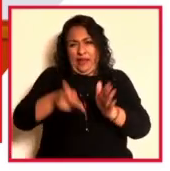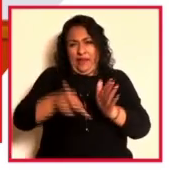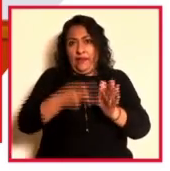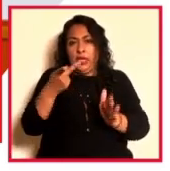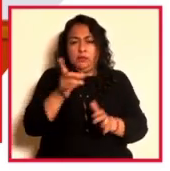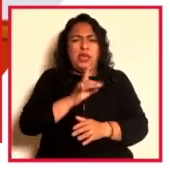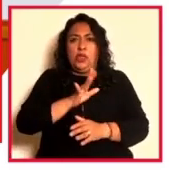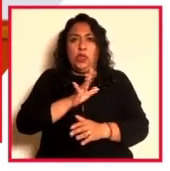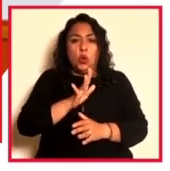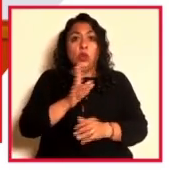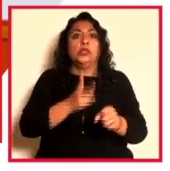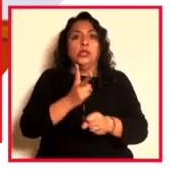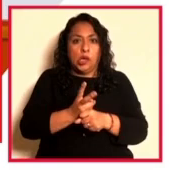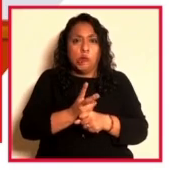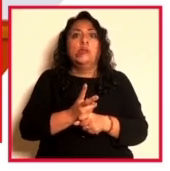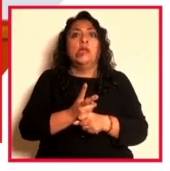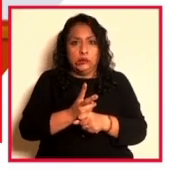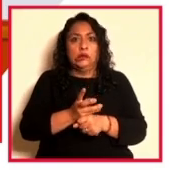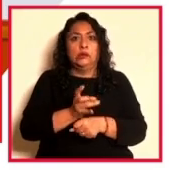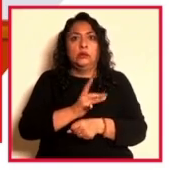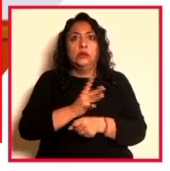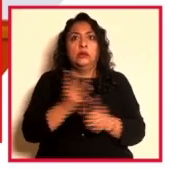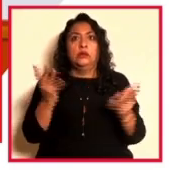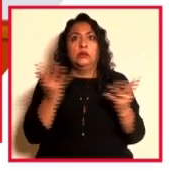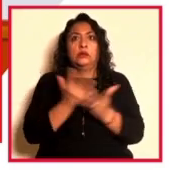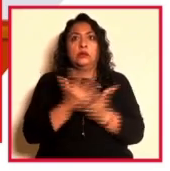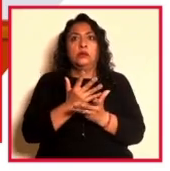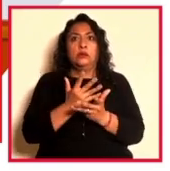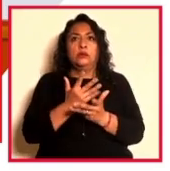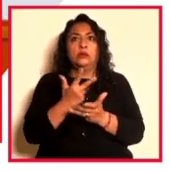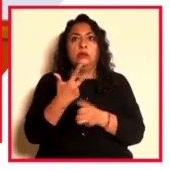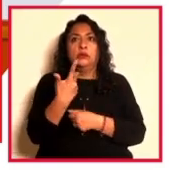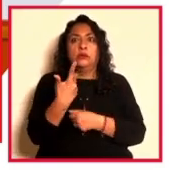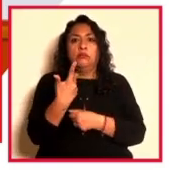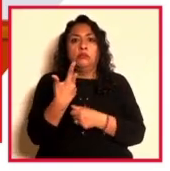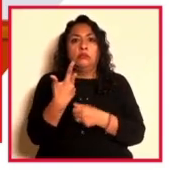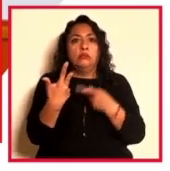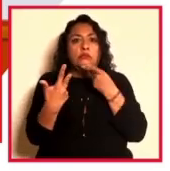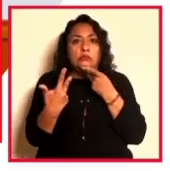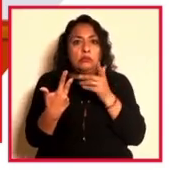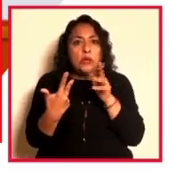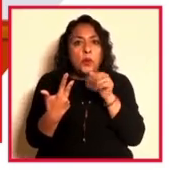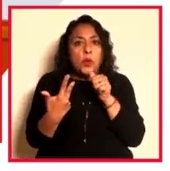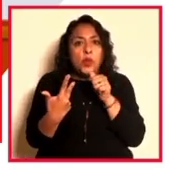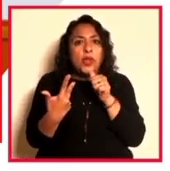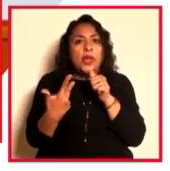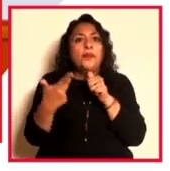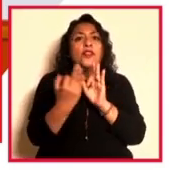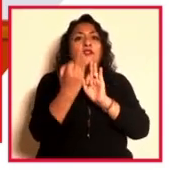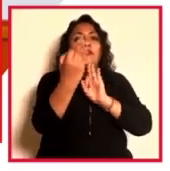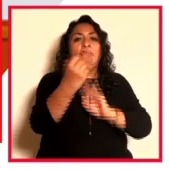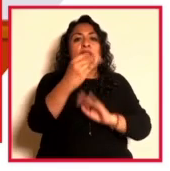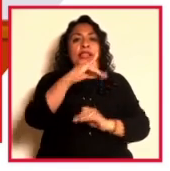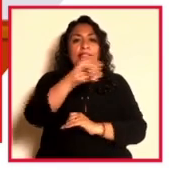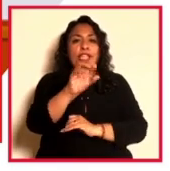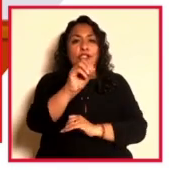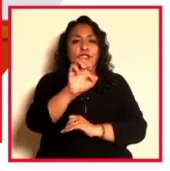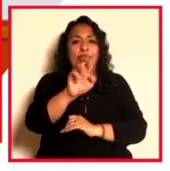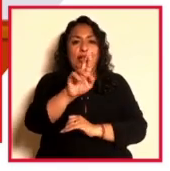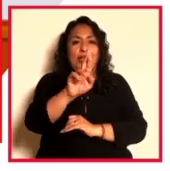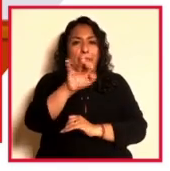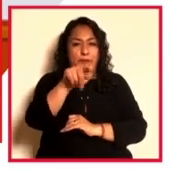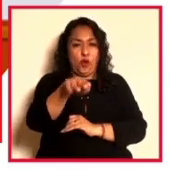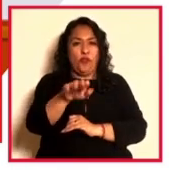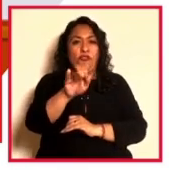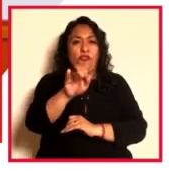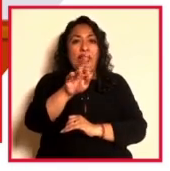sí tanto que me quedé paralizada de la boca y no podía hablar y frente a mí Estaba José Ramón Fernández porque era un noticiero me hacía